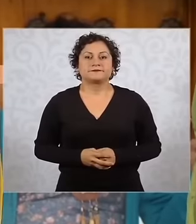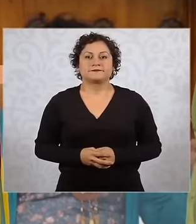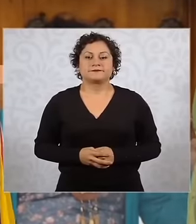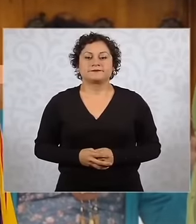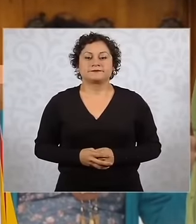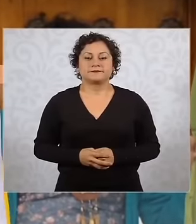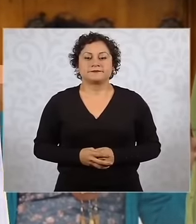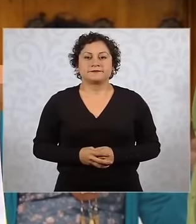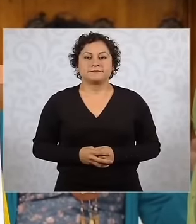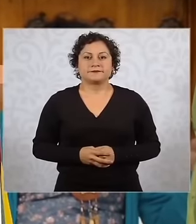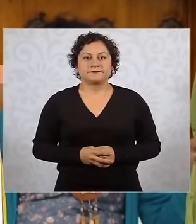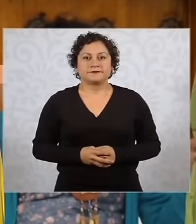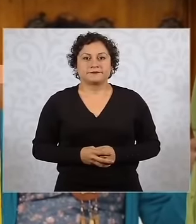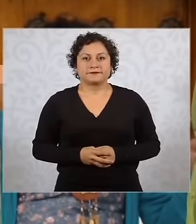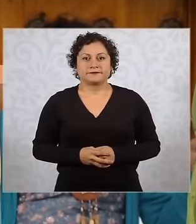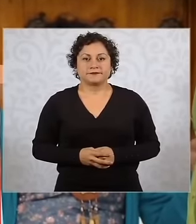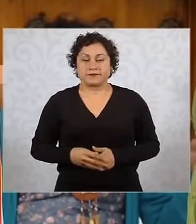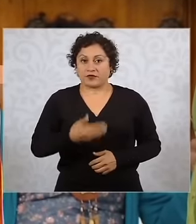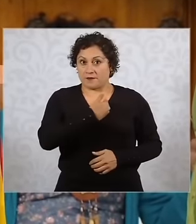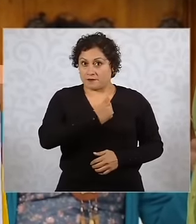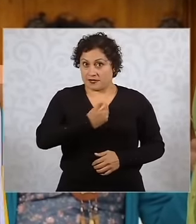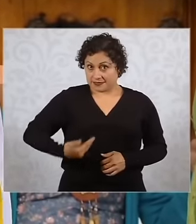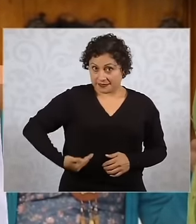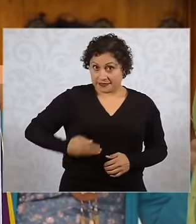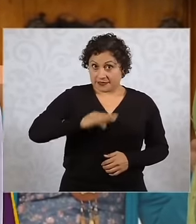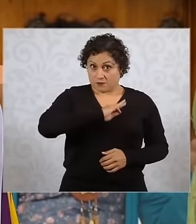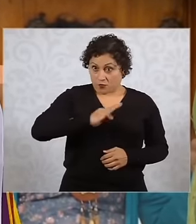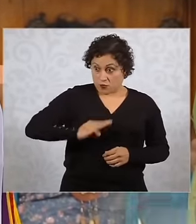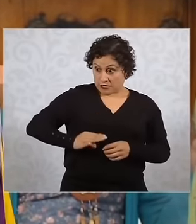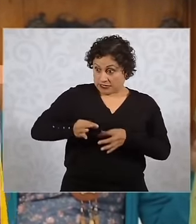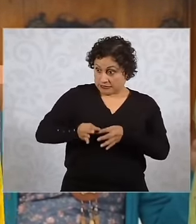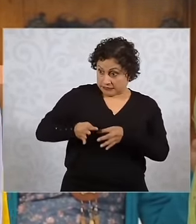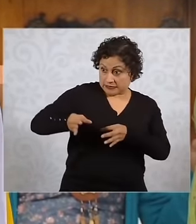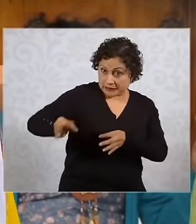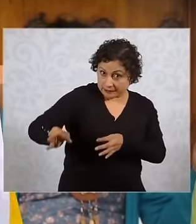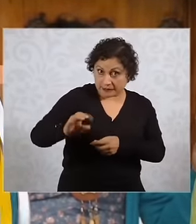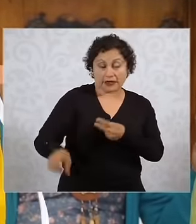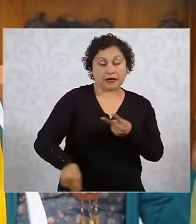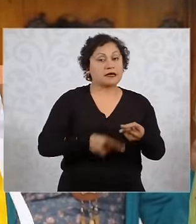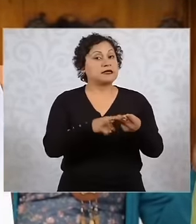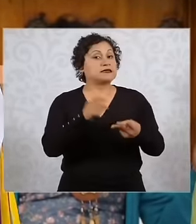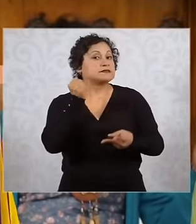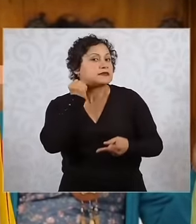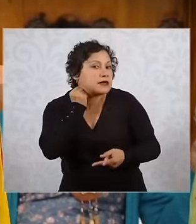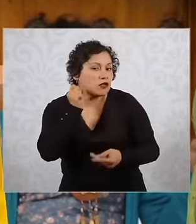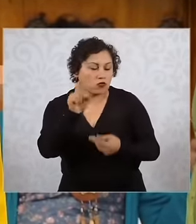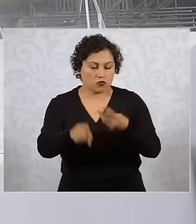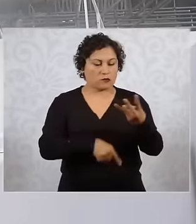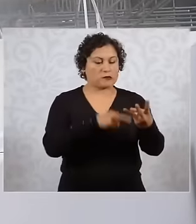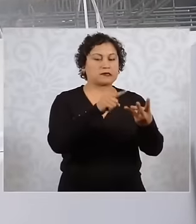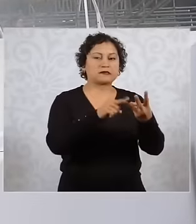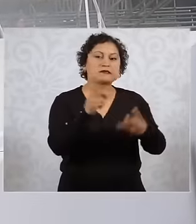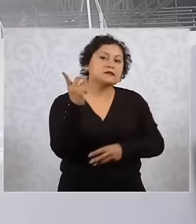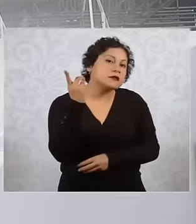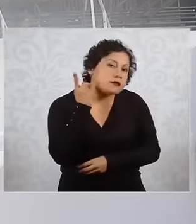Ni presidentes municipales, ni senadores, ni diputados,